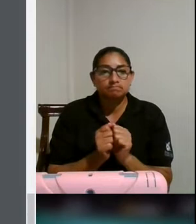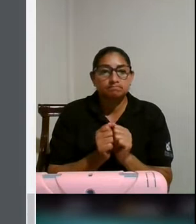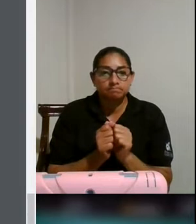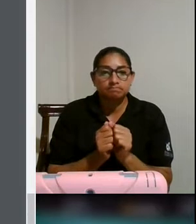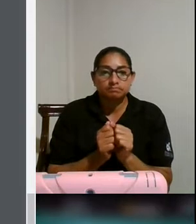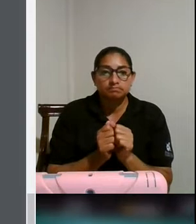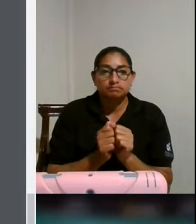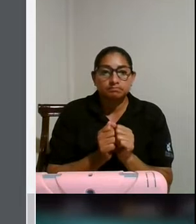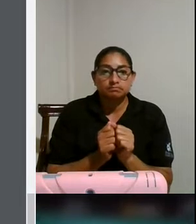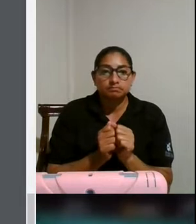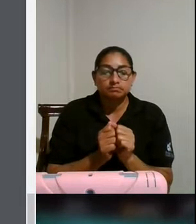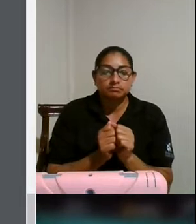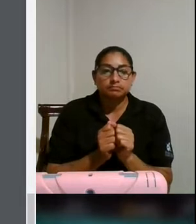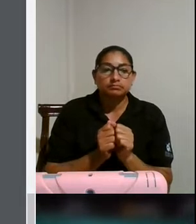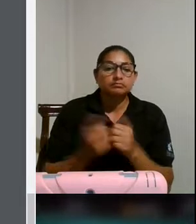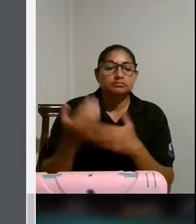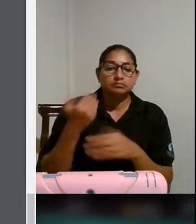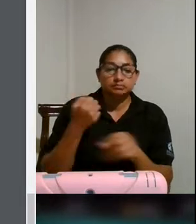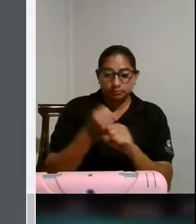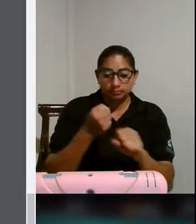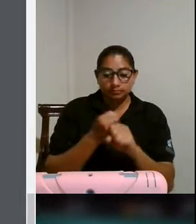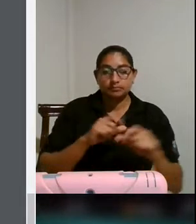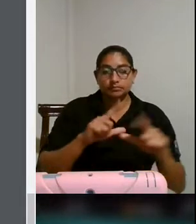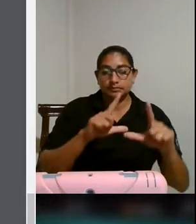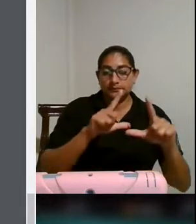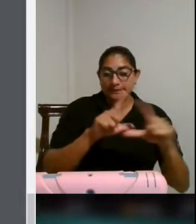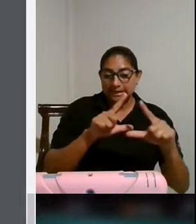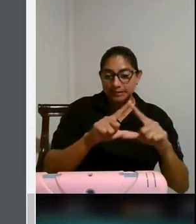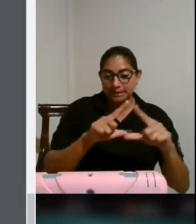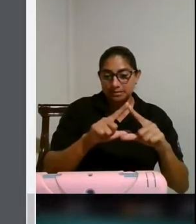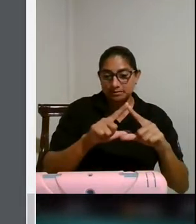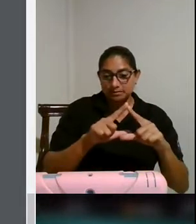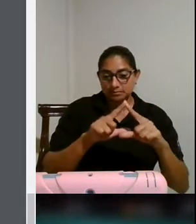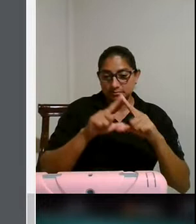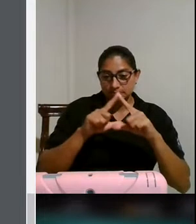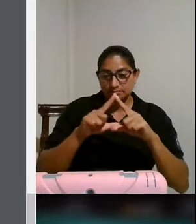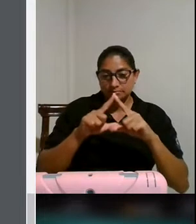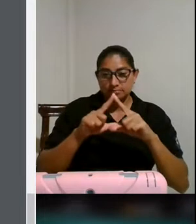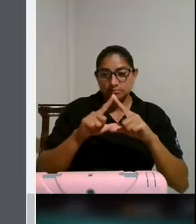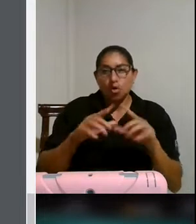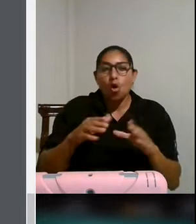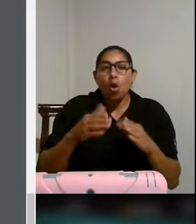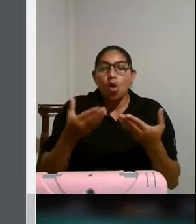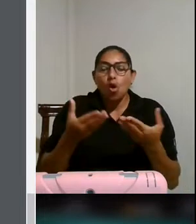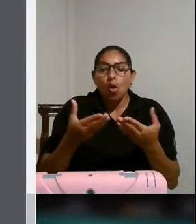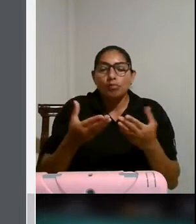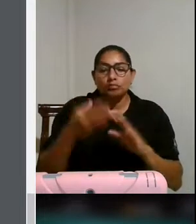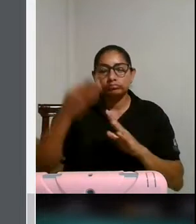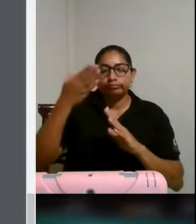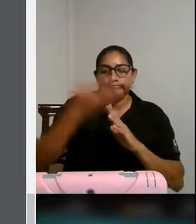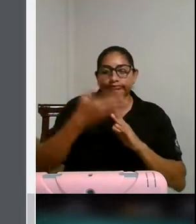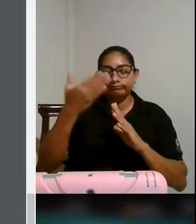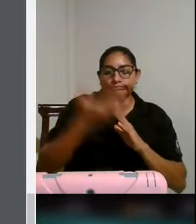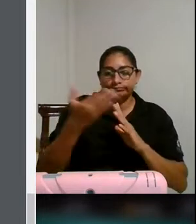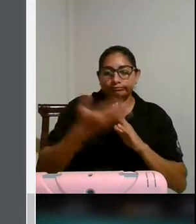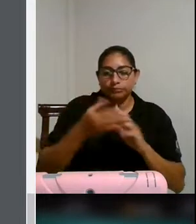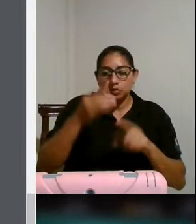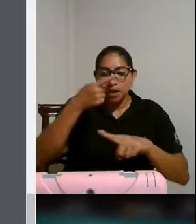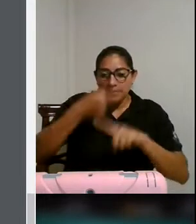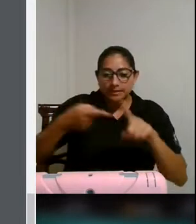Y como hemos trabajado en límites, recuerdan, tenemos que ver cómo se factoriza esto de acá. Si